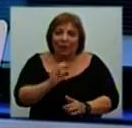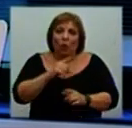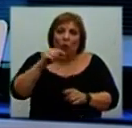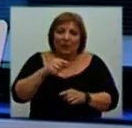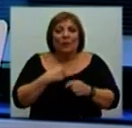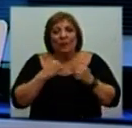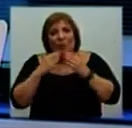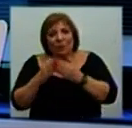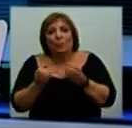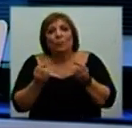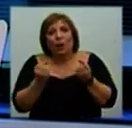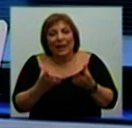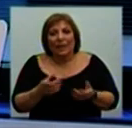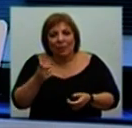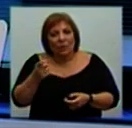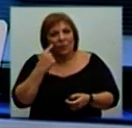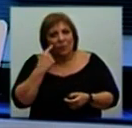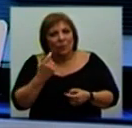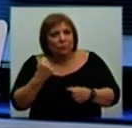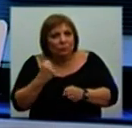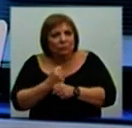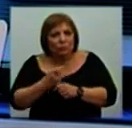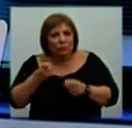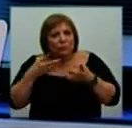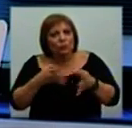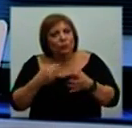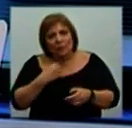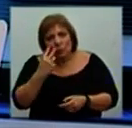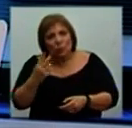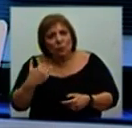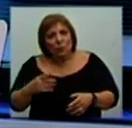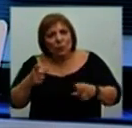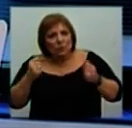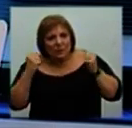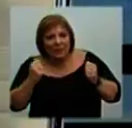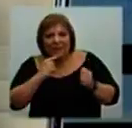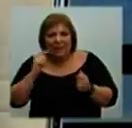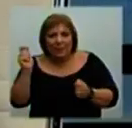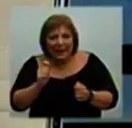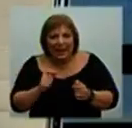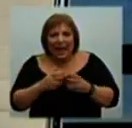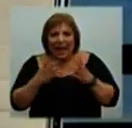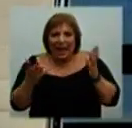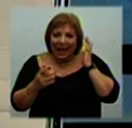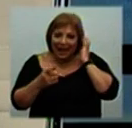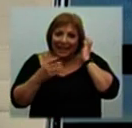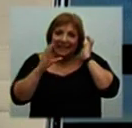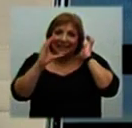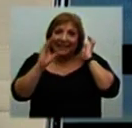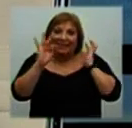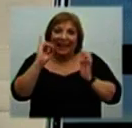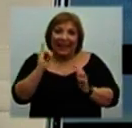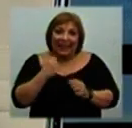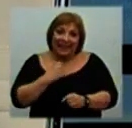qué evidentemente a usted se le veo muy comprometido con este tema usted es intensivista emergencista trabajó en emergencia la guardia del cti y